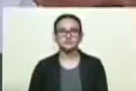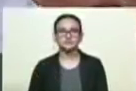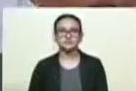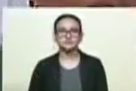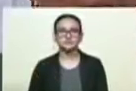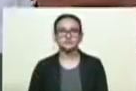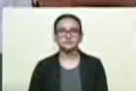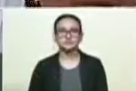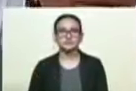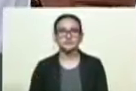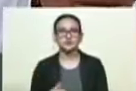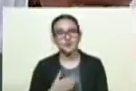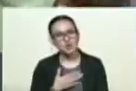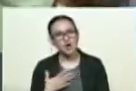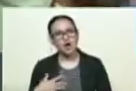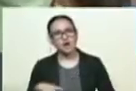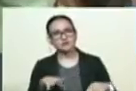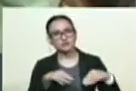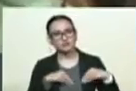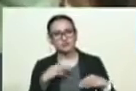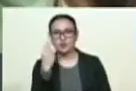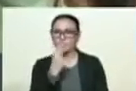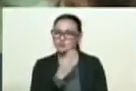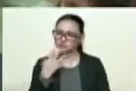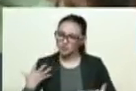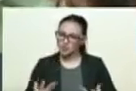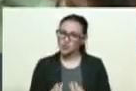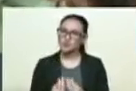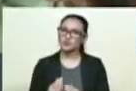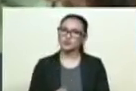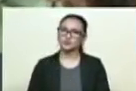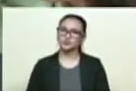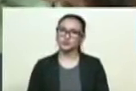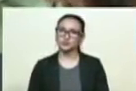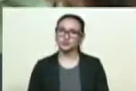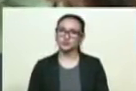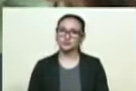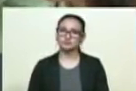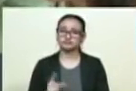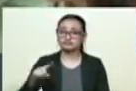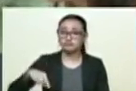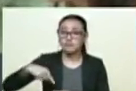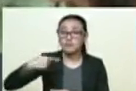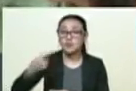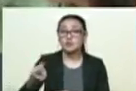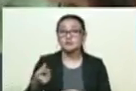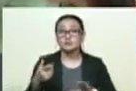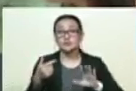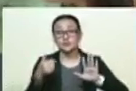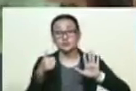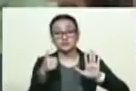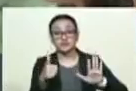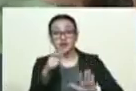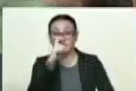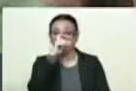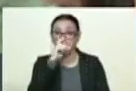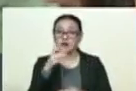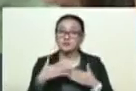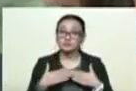Yo quiero que asumamos el compromiso juntos de los próximos